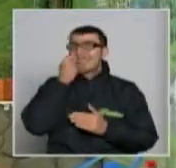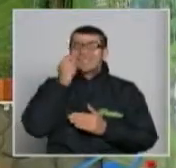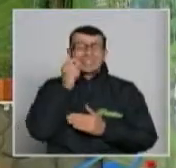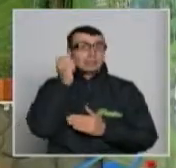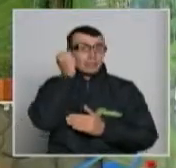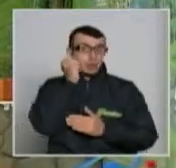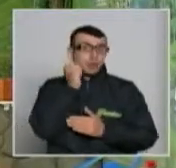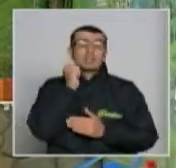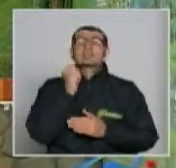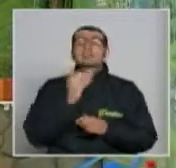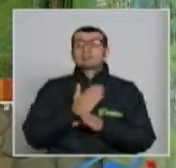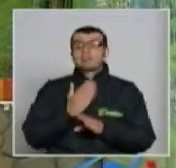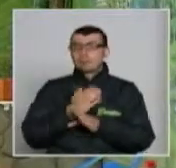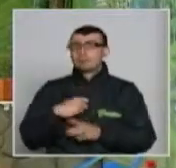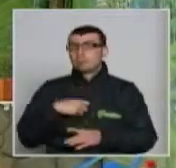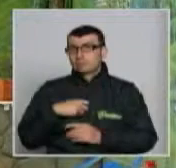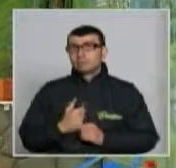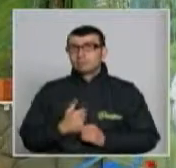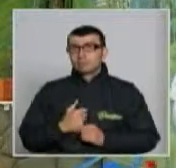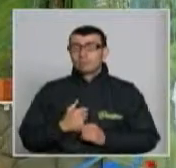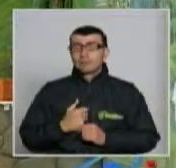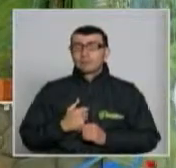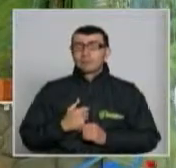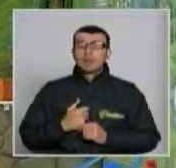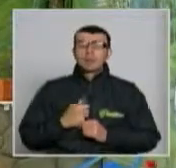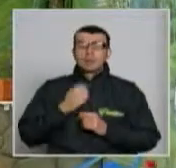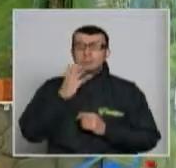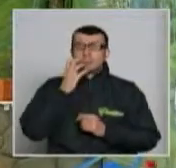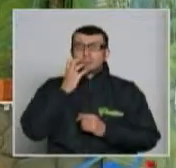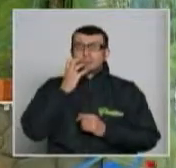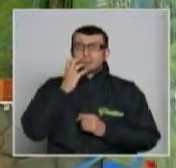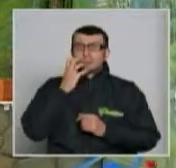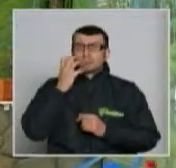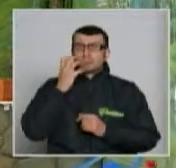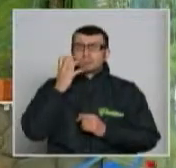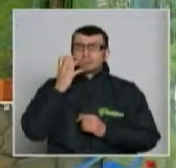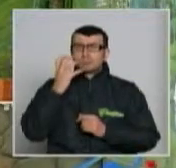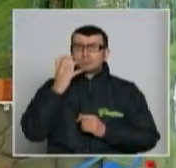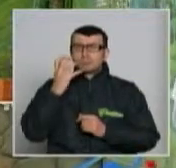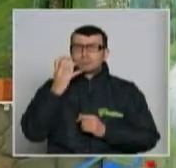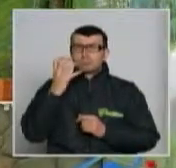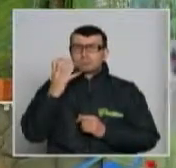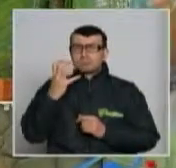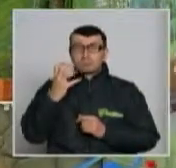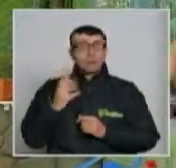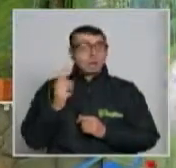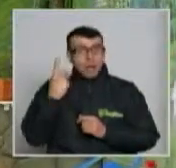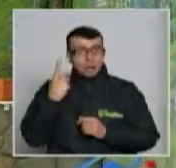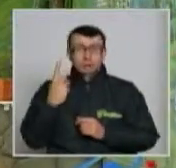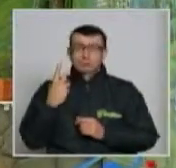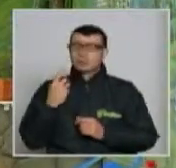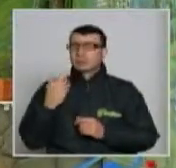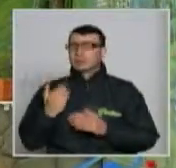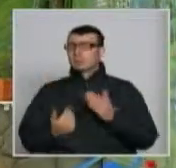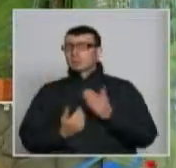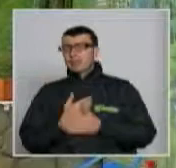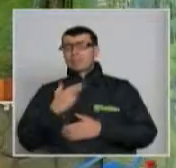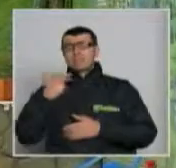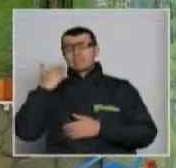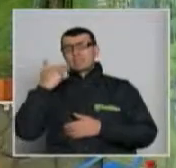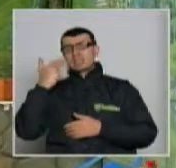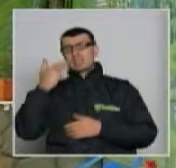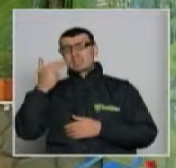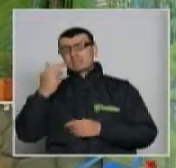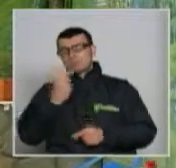Y todos esos procesos inflamatorios empiezan a formar o por lo menos una historia que hay que tener presente,